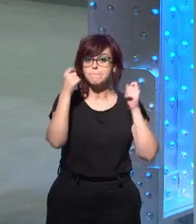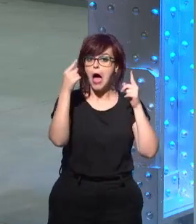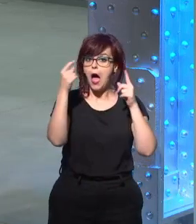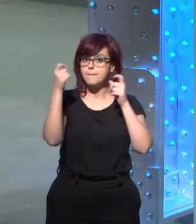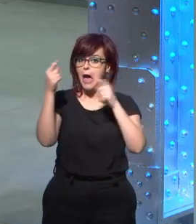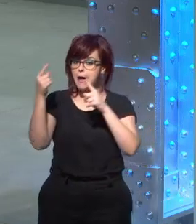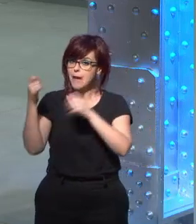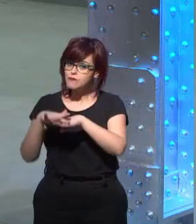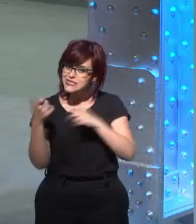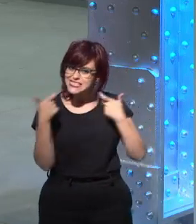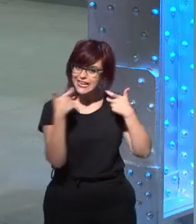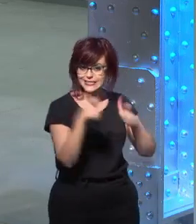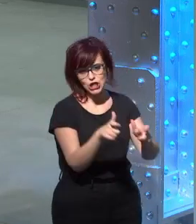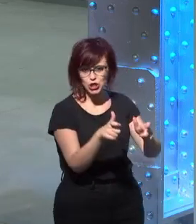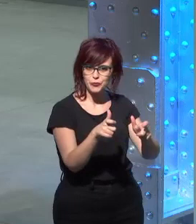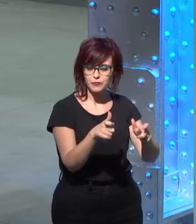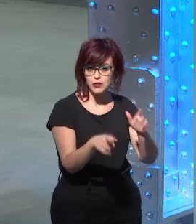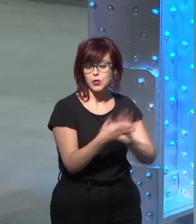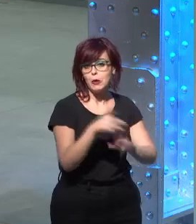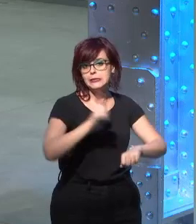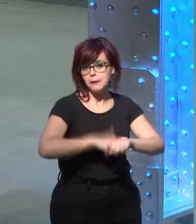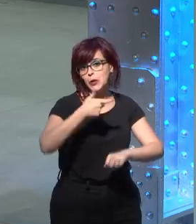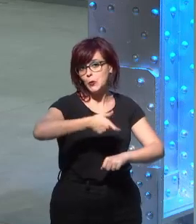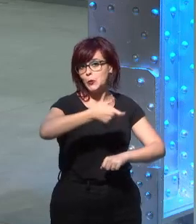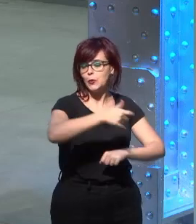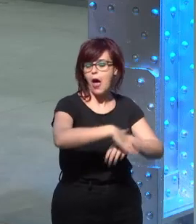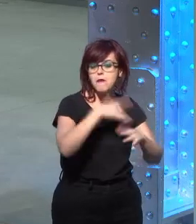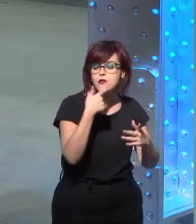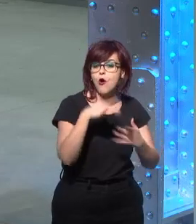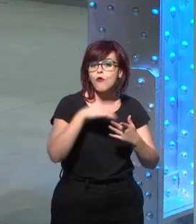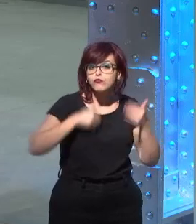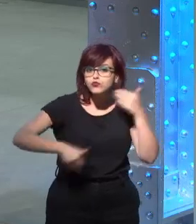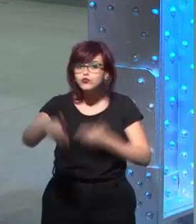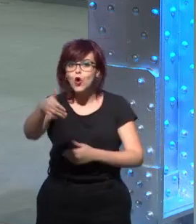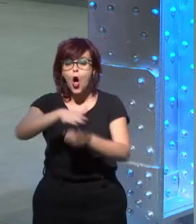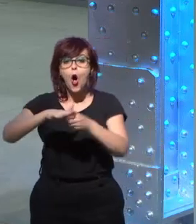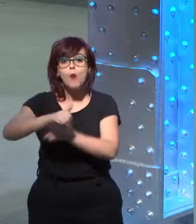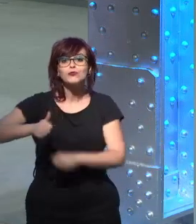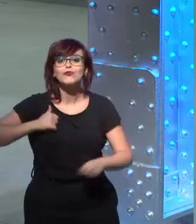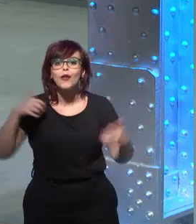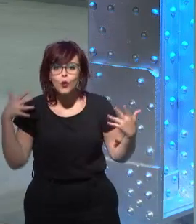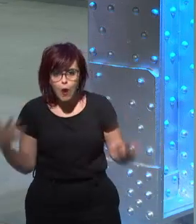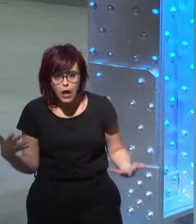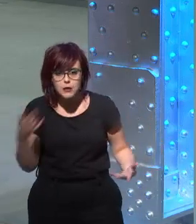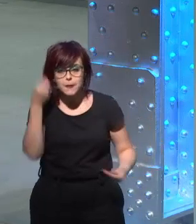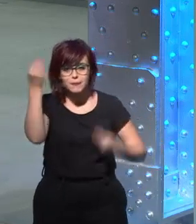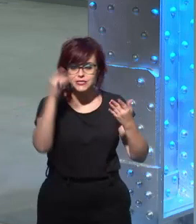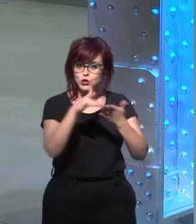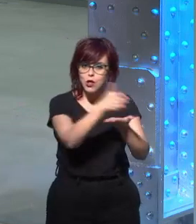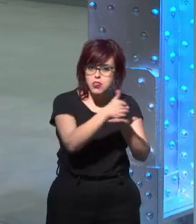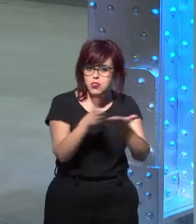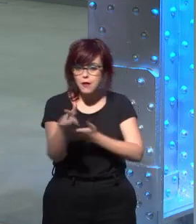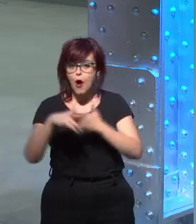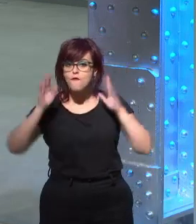un sector en el que no iba a poder permanecer mucho tiempo y dónde podría estar su siguiente oportunidad. Creo que esta doble vertiente